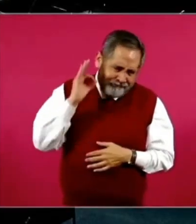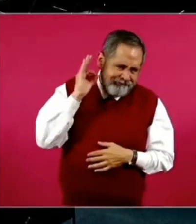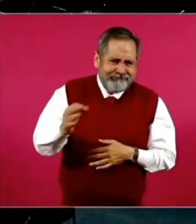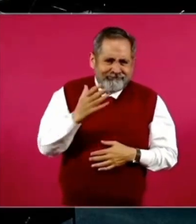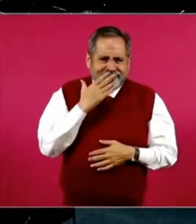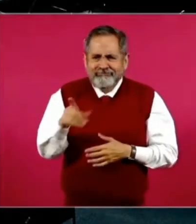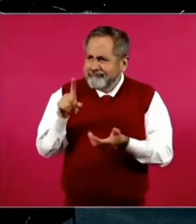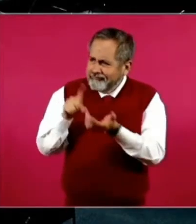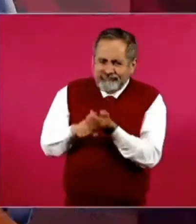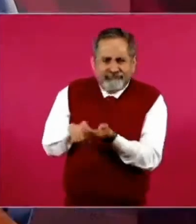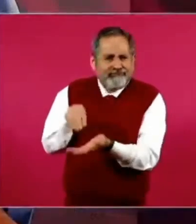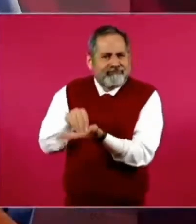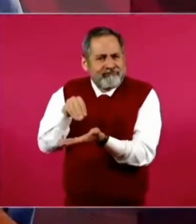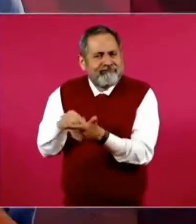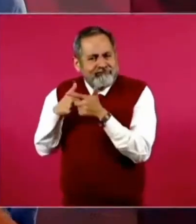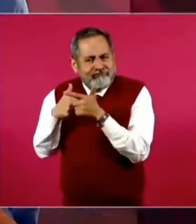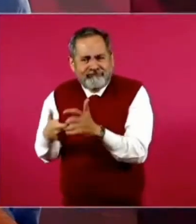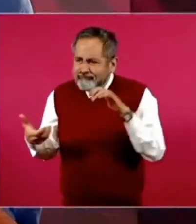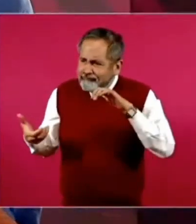que mantener